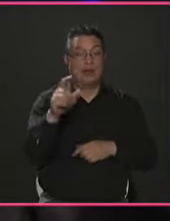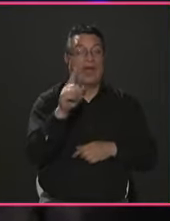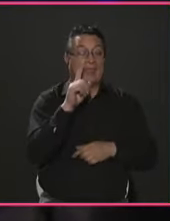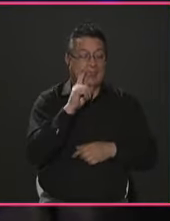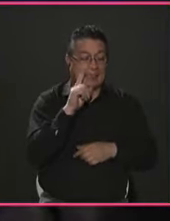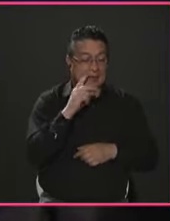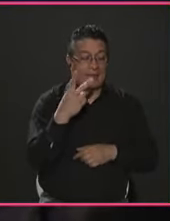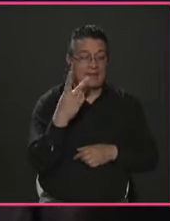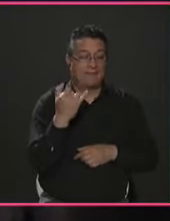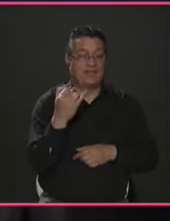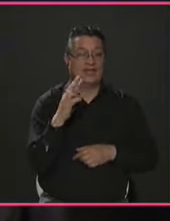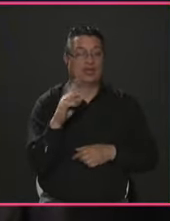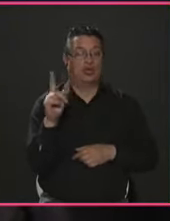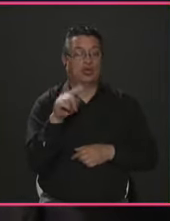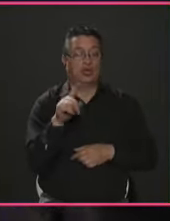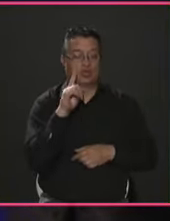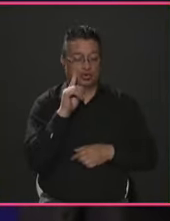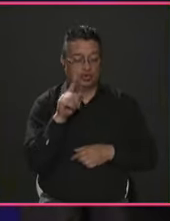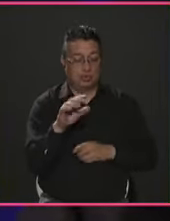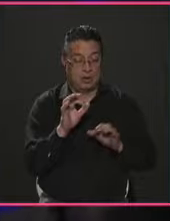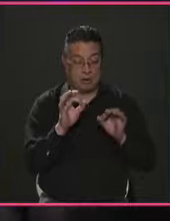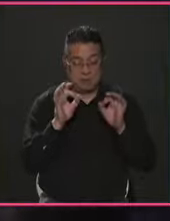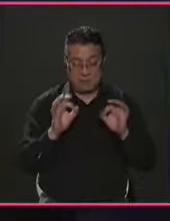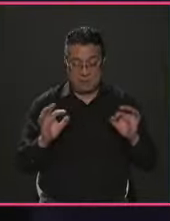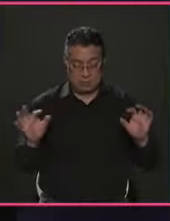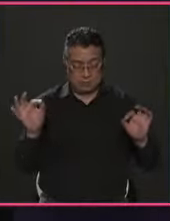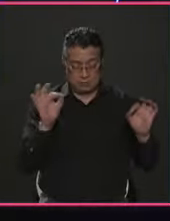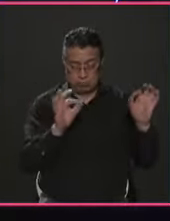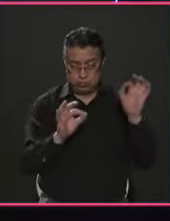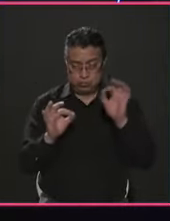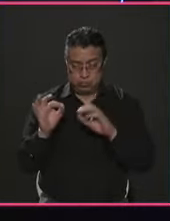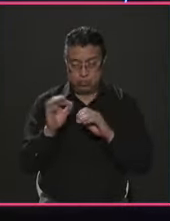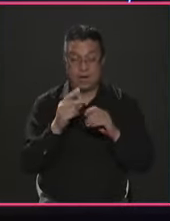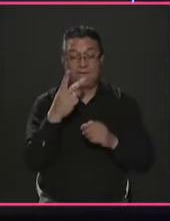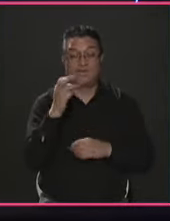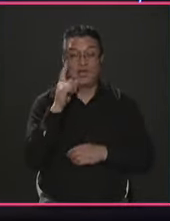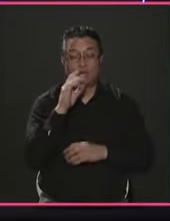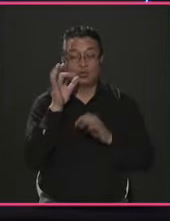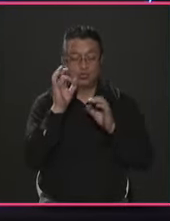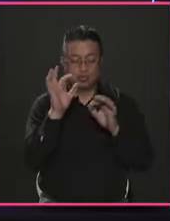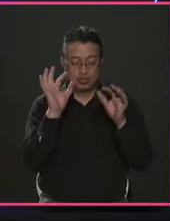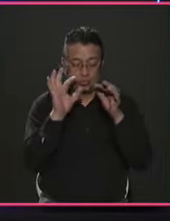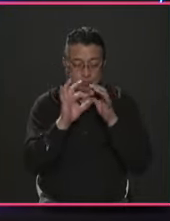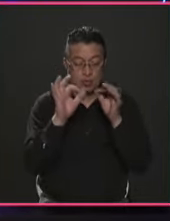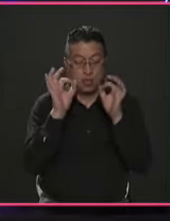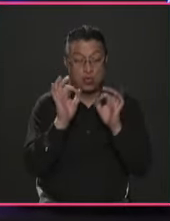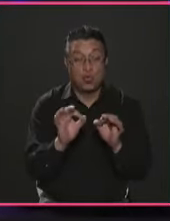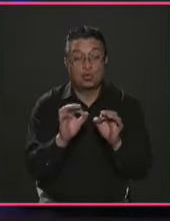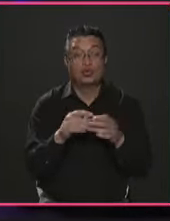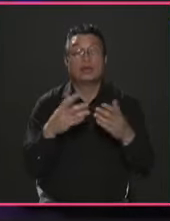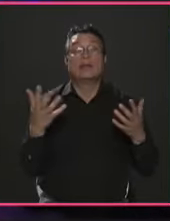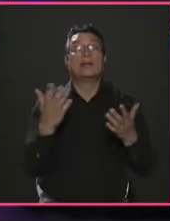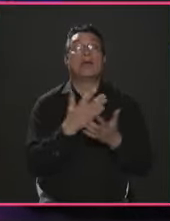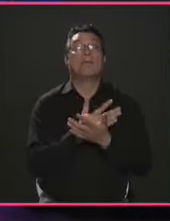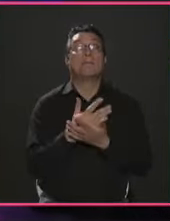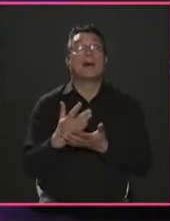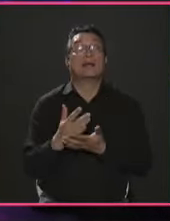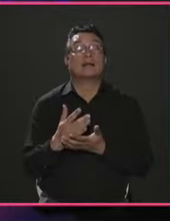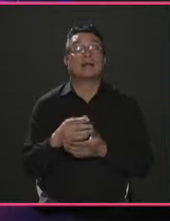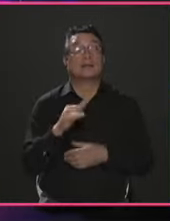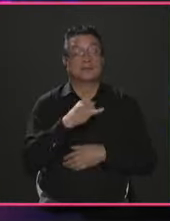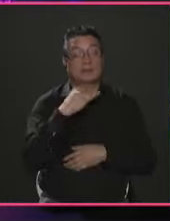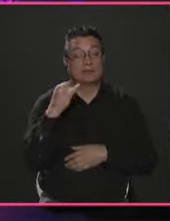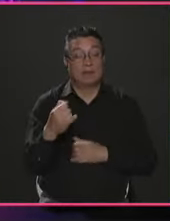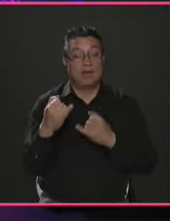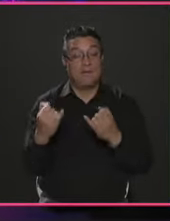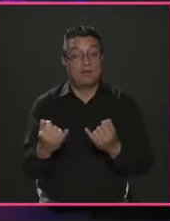virus y se diseñó de manera perfecta para atacar al virus en el lugar exacto y normalmente lo que ocurre Es que